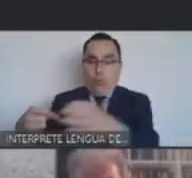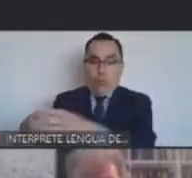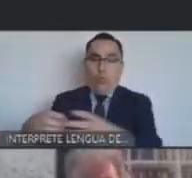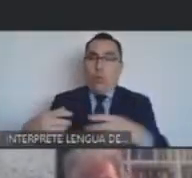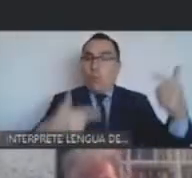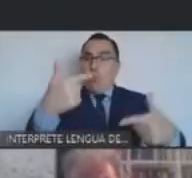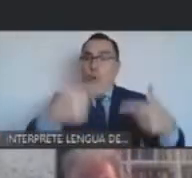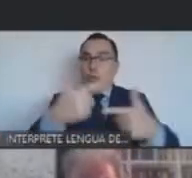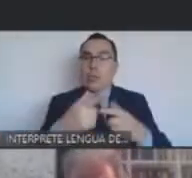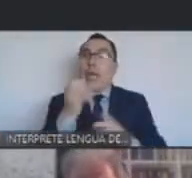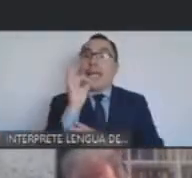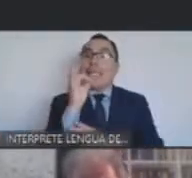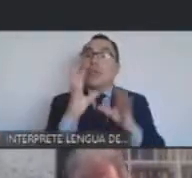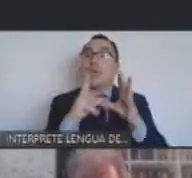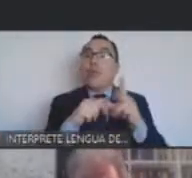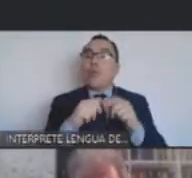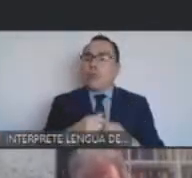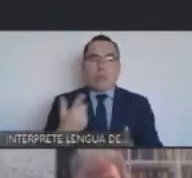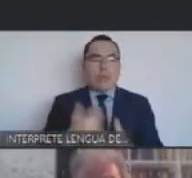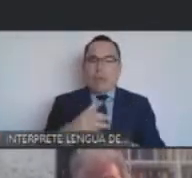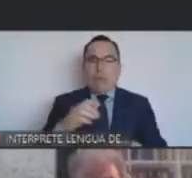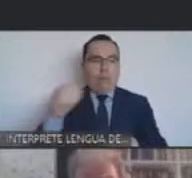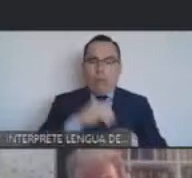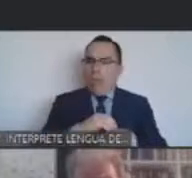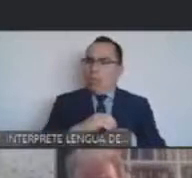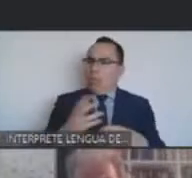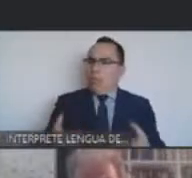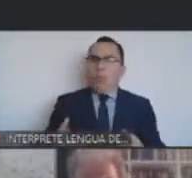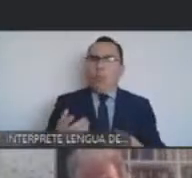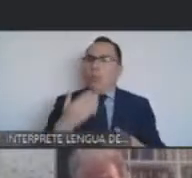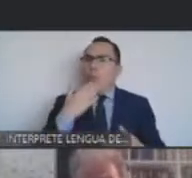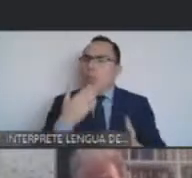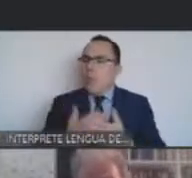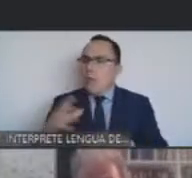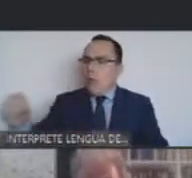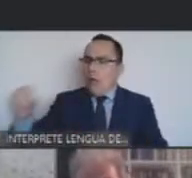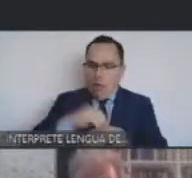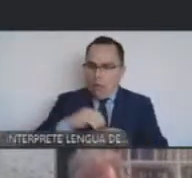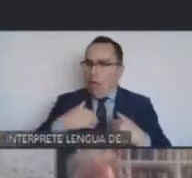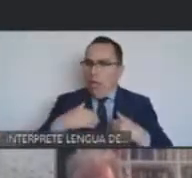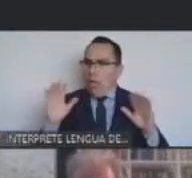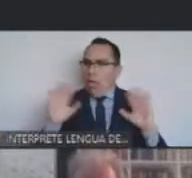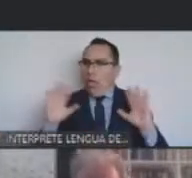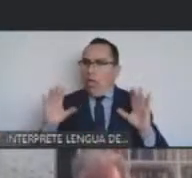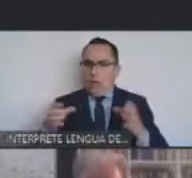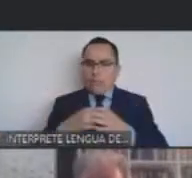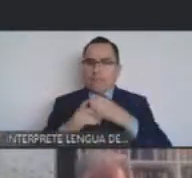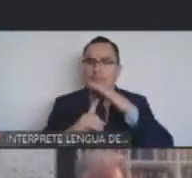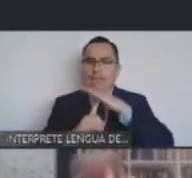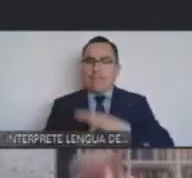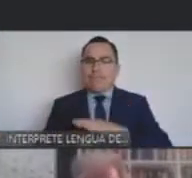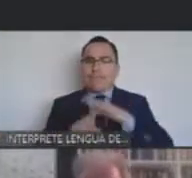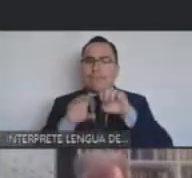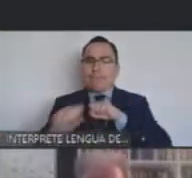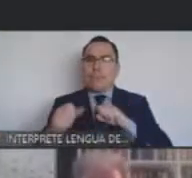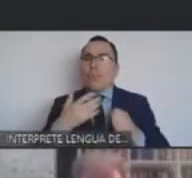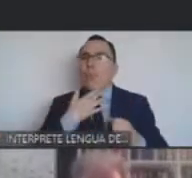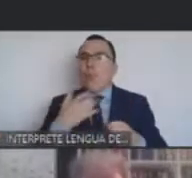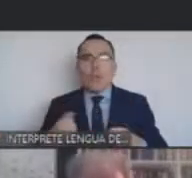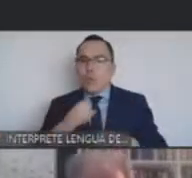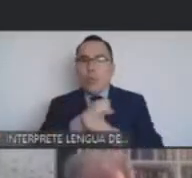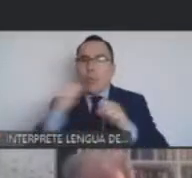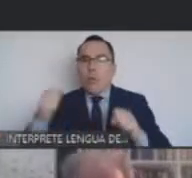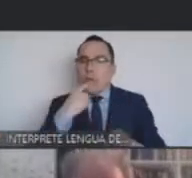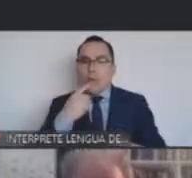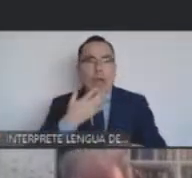de las reuniones de la directiva cuando estaban en la minoría, cuando se publicaba por los diarios lo que habían decidido, sin siquiera poder ir a la reunión a expresar su punto de